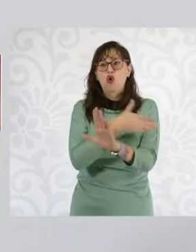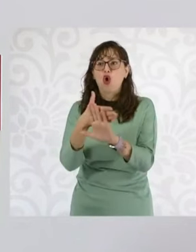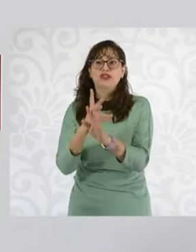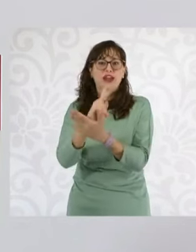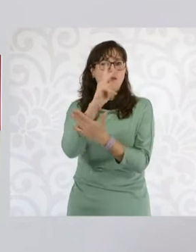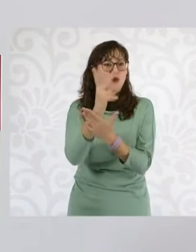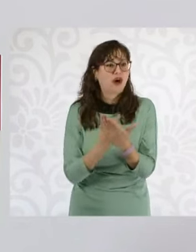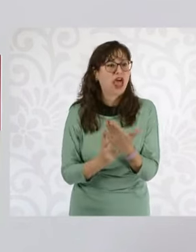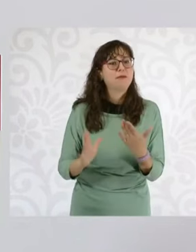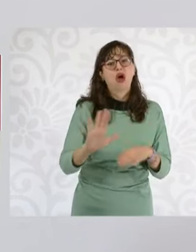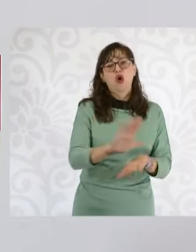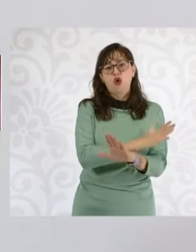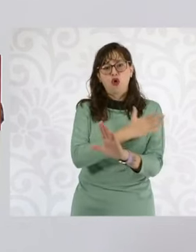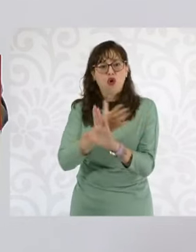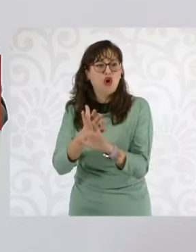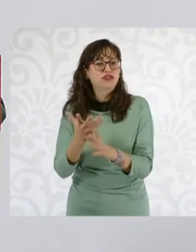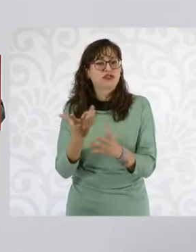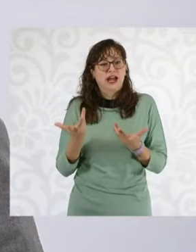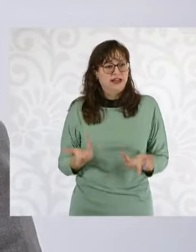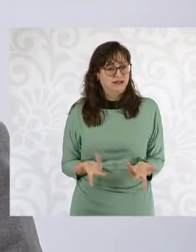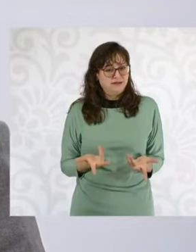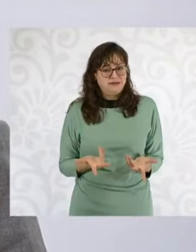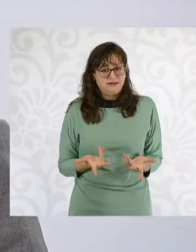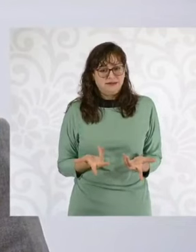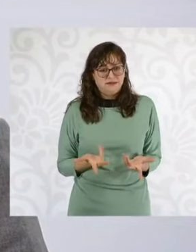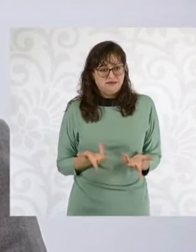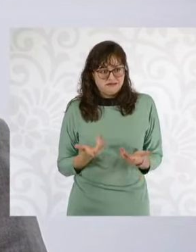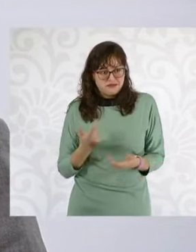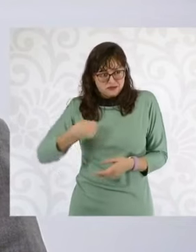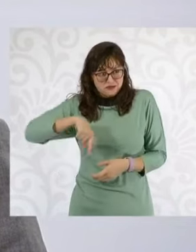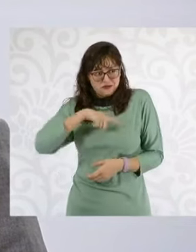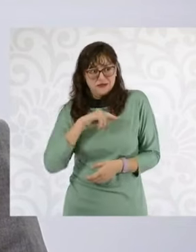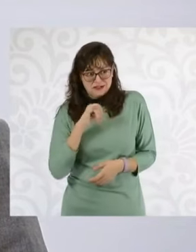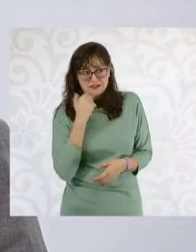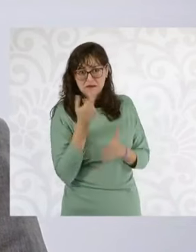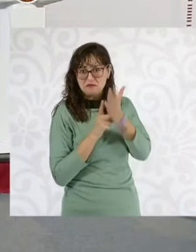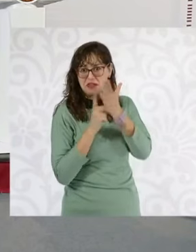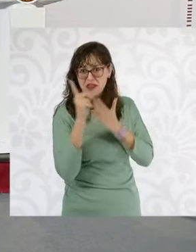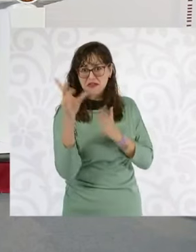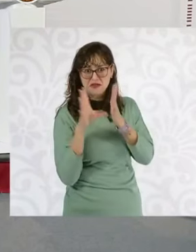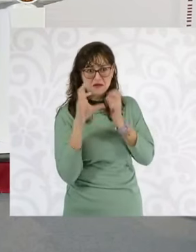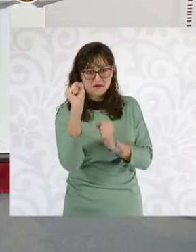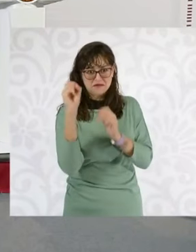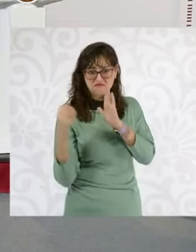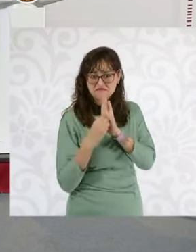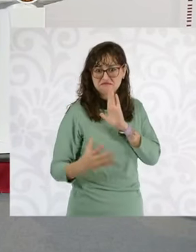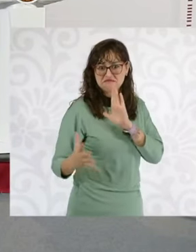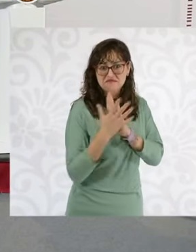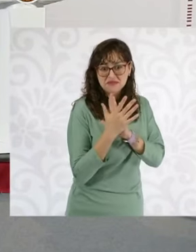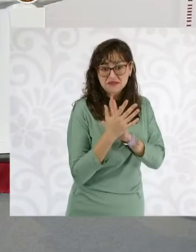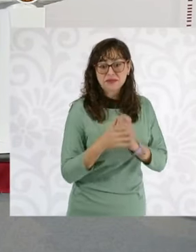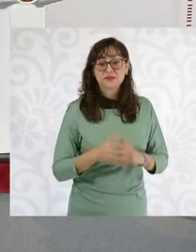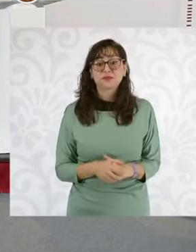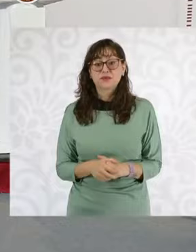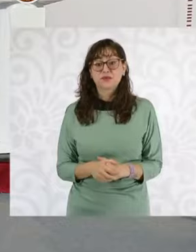en contra de que los programas del bienestar se conviertan en un derecho constitucional. El nuevo programa de